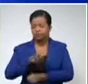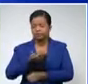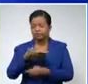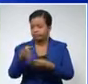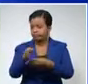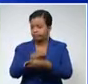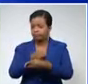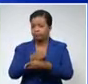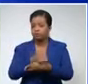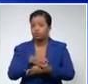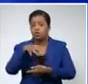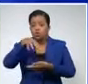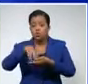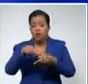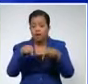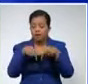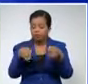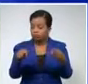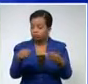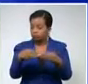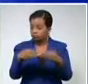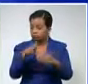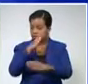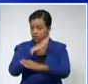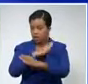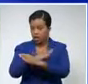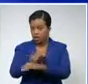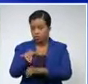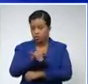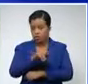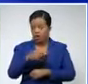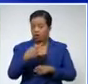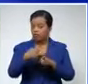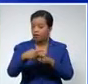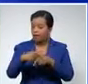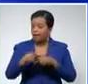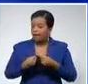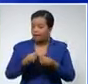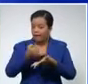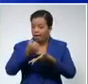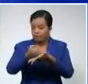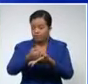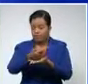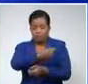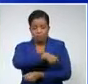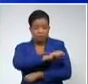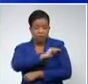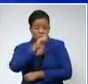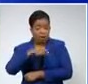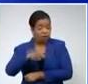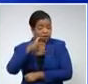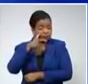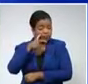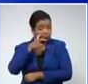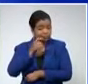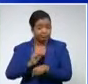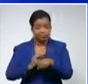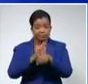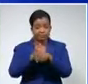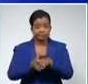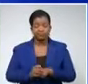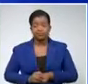así como la disponibilidad de recursos para el resto de la población que se mantienen bajo vigilancia epidemiológica. Estas